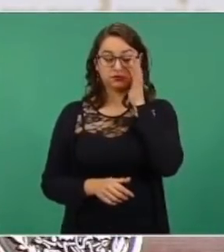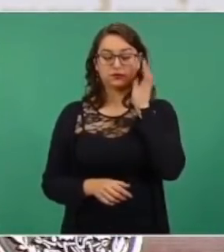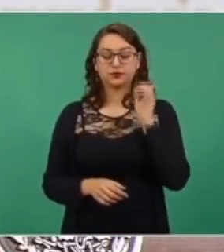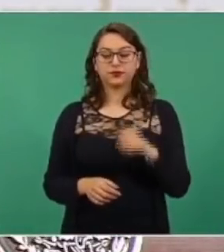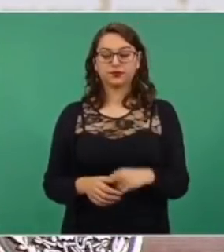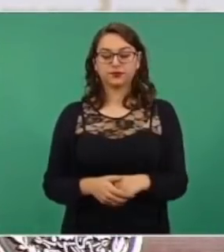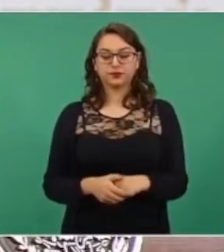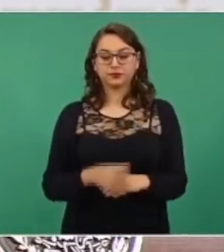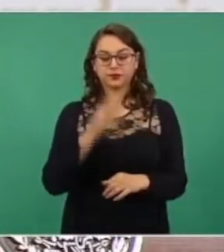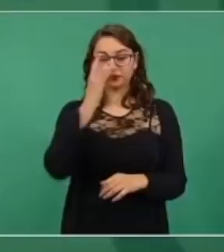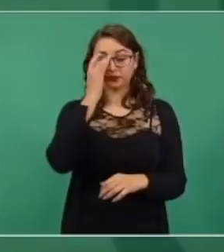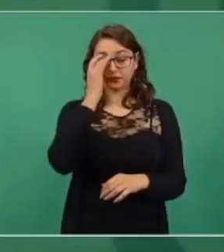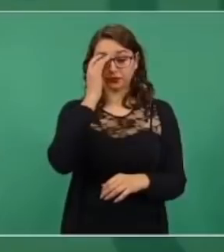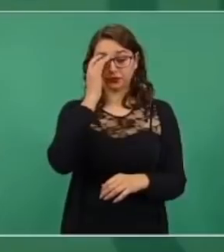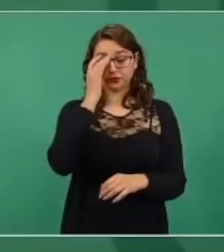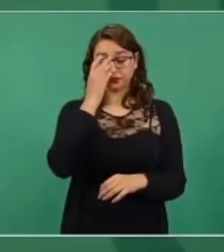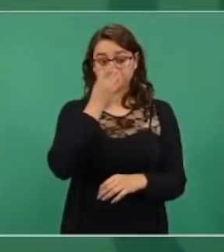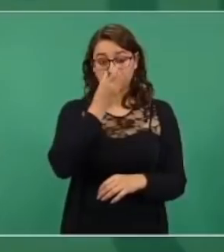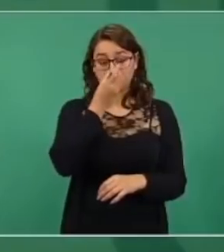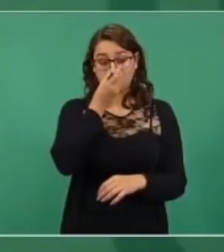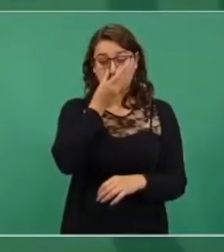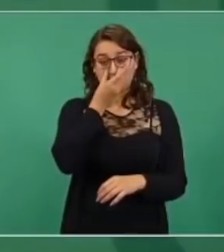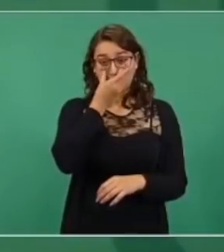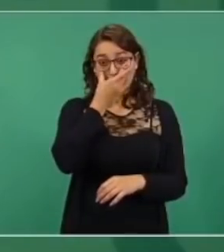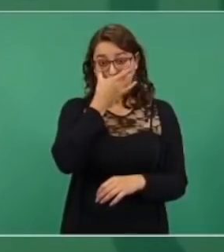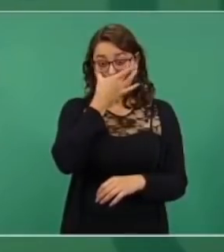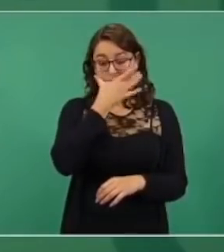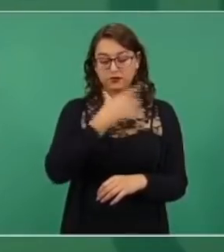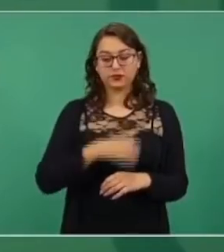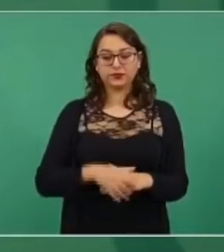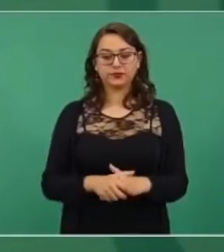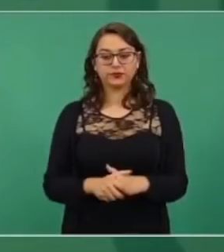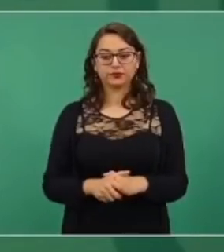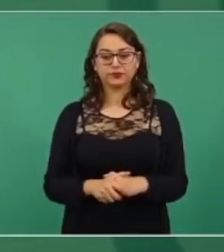antes de la aprobación de la reforma energética,